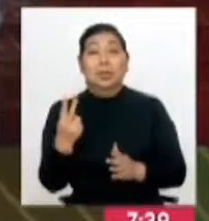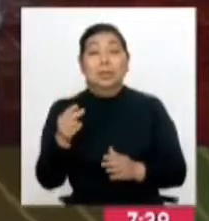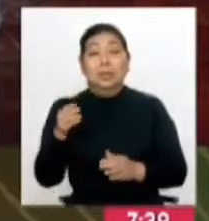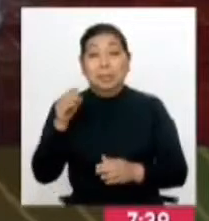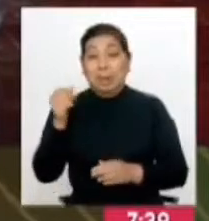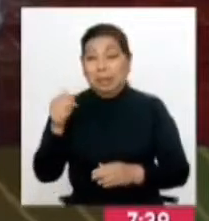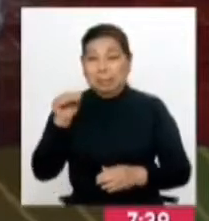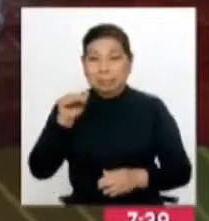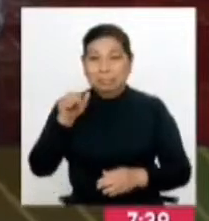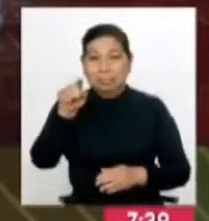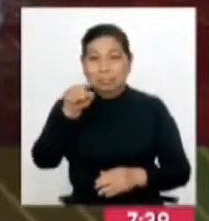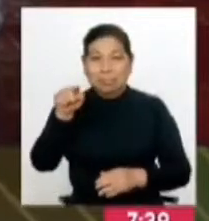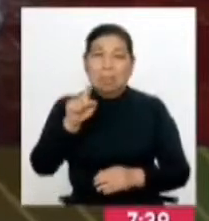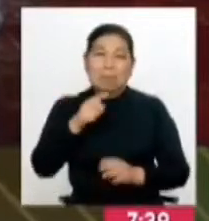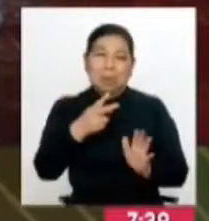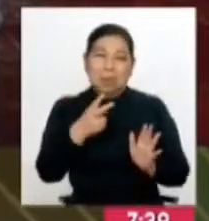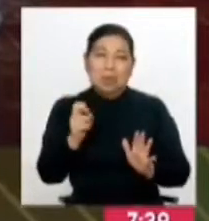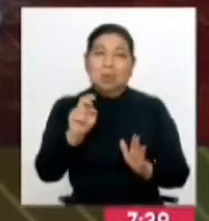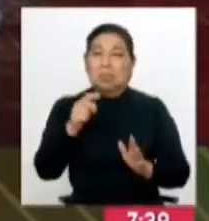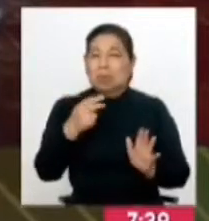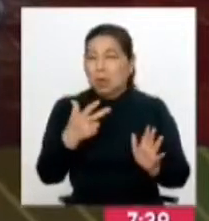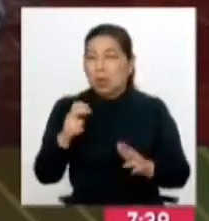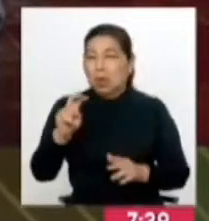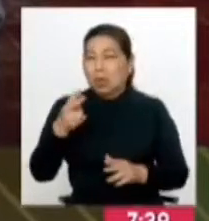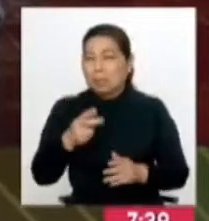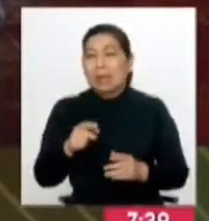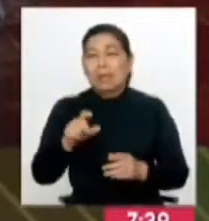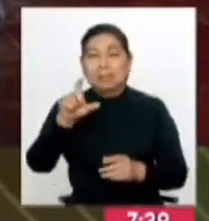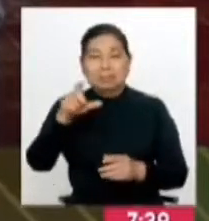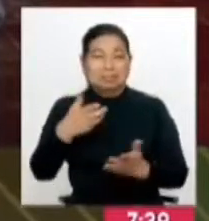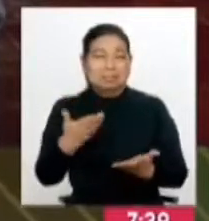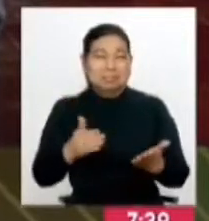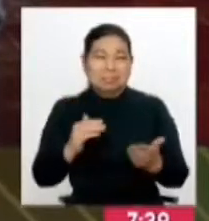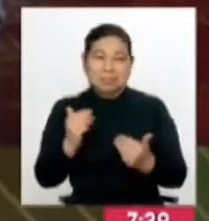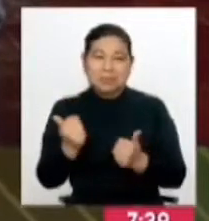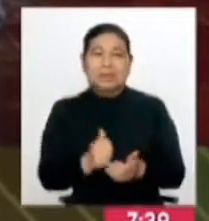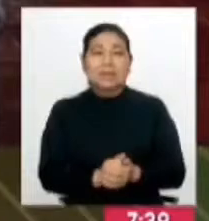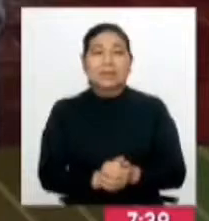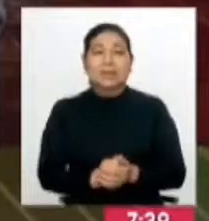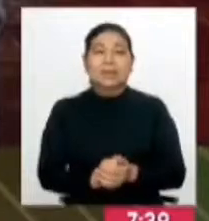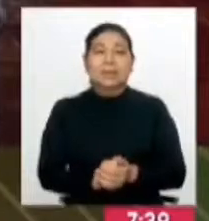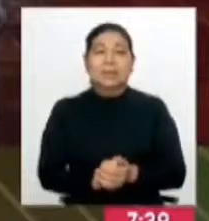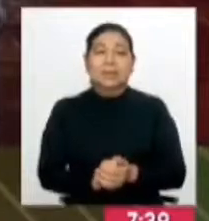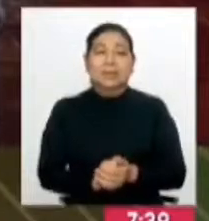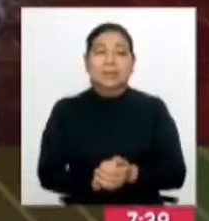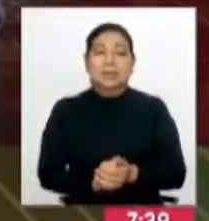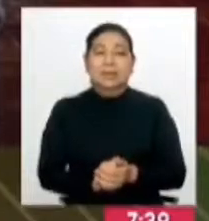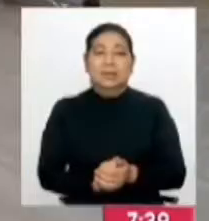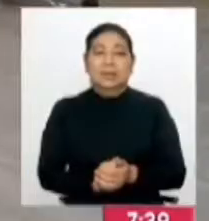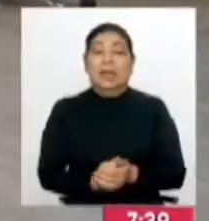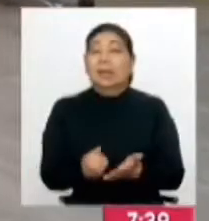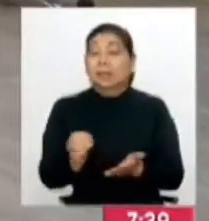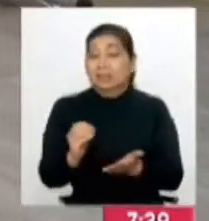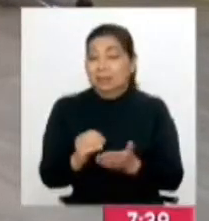Hay bancos que tienen 1.700, 1.800, 2.000 cajeros. Ustedes con 1.000 le dan la vuelta. Y además nosotros, son multired, ¿no? Y además son multired. Lo que